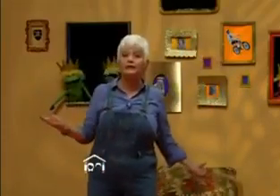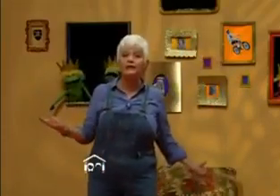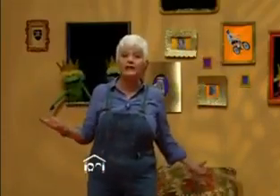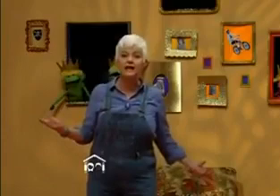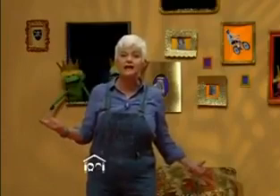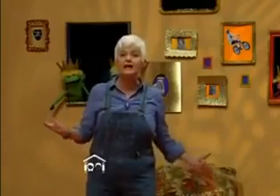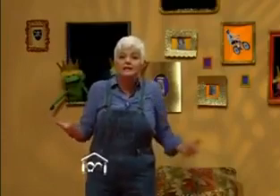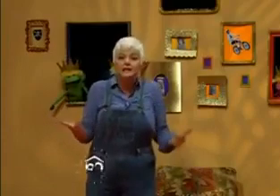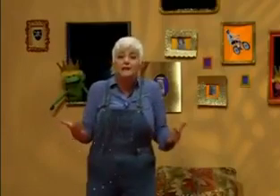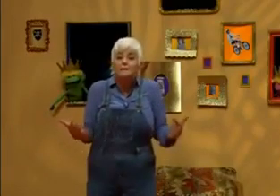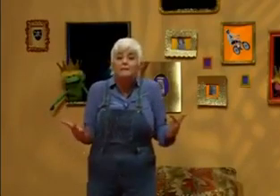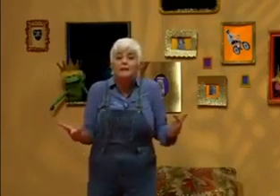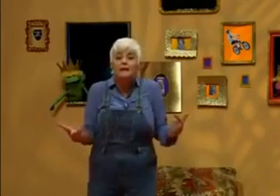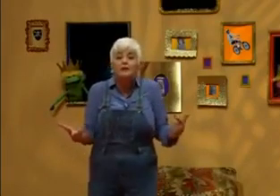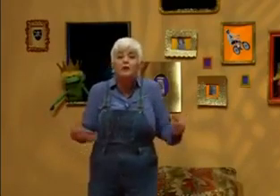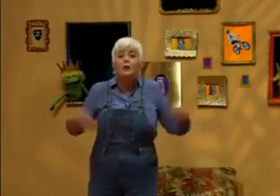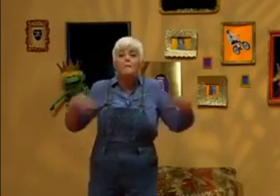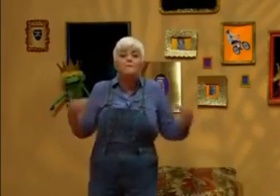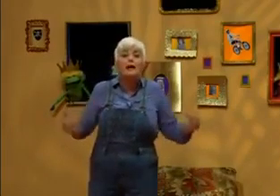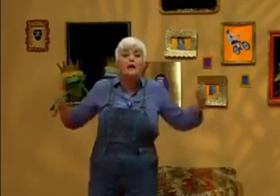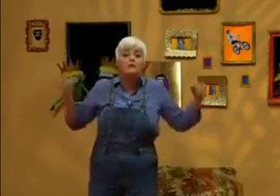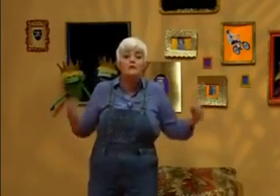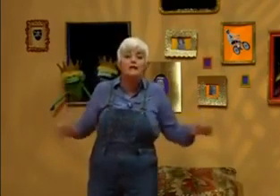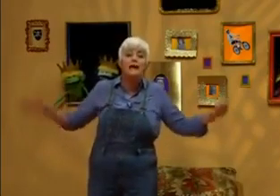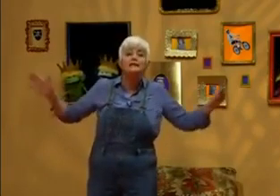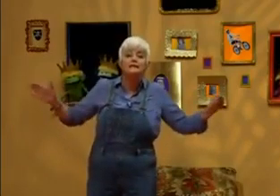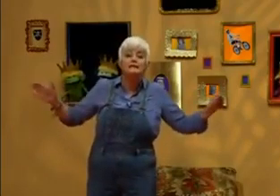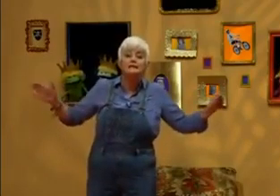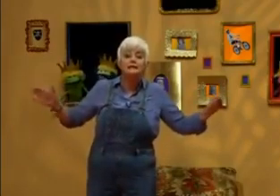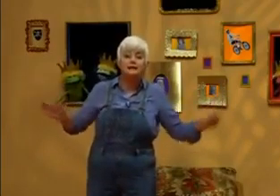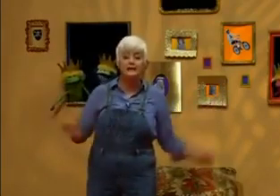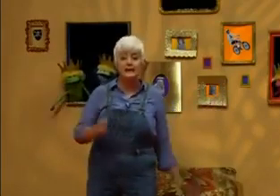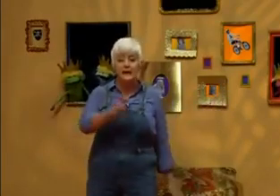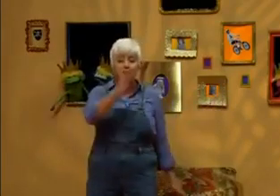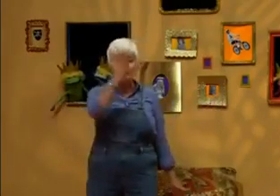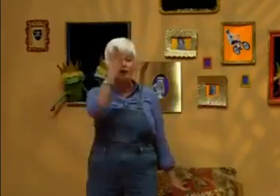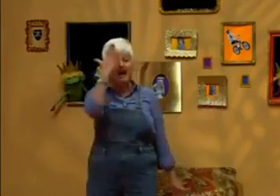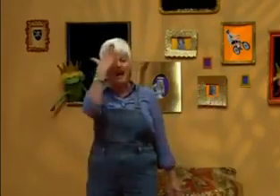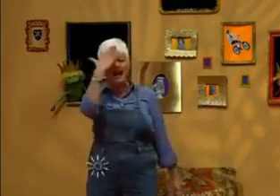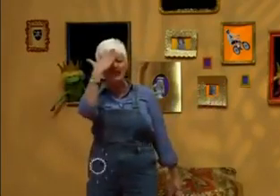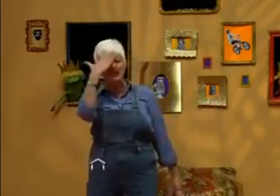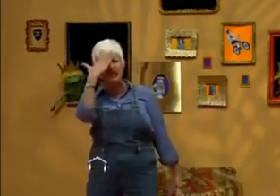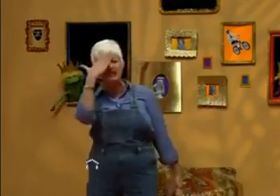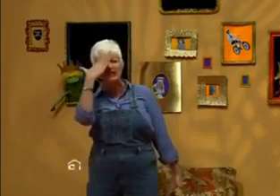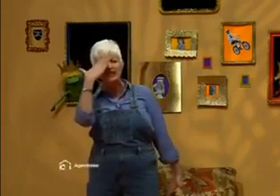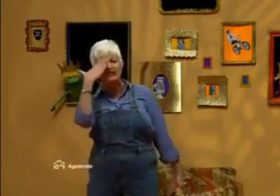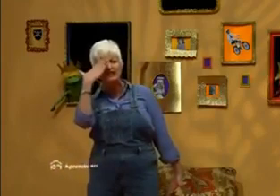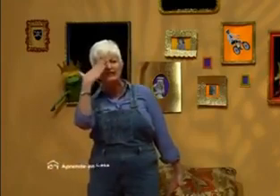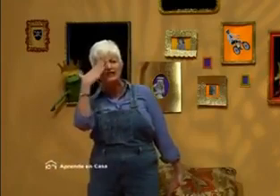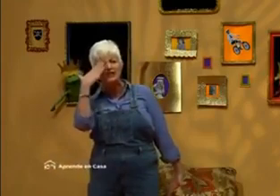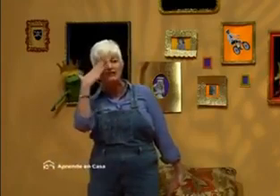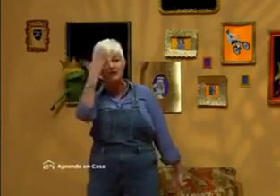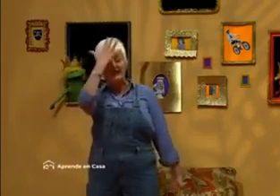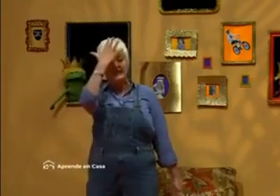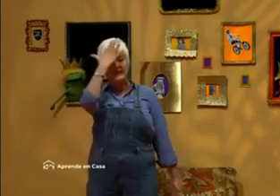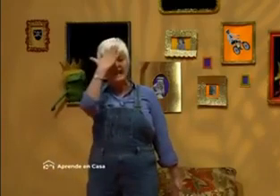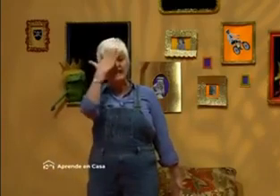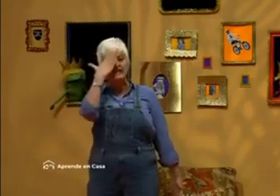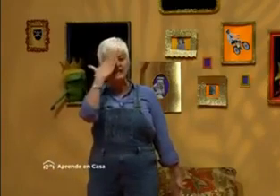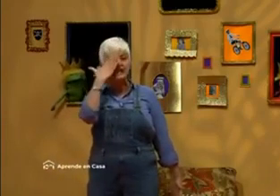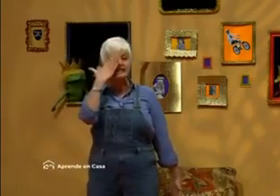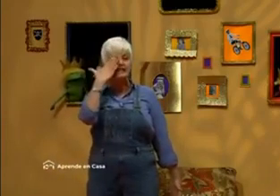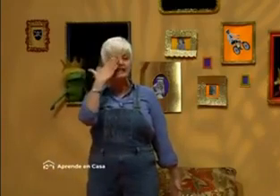que tengo que hacer es llevar a mi pequeño Meunet, que tenía el pelo lacio, lacio, lacio, lacio, lacio,